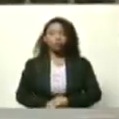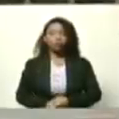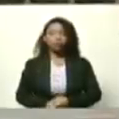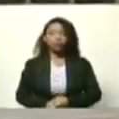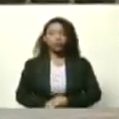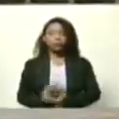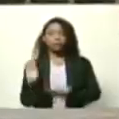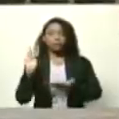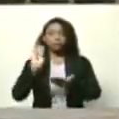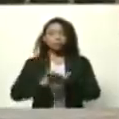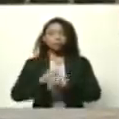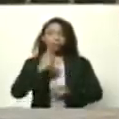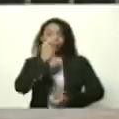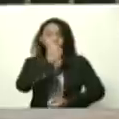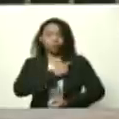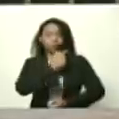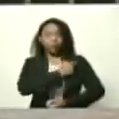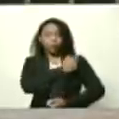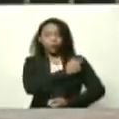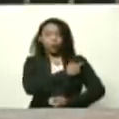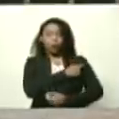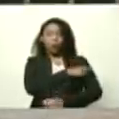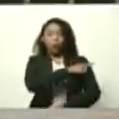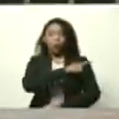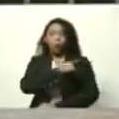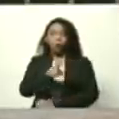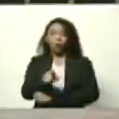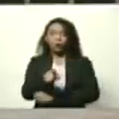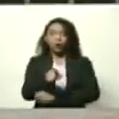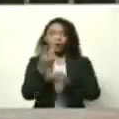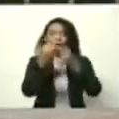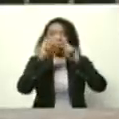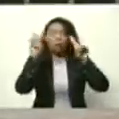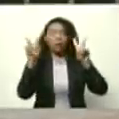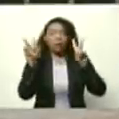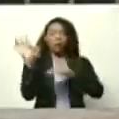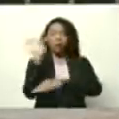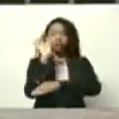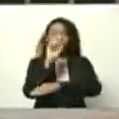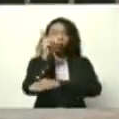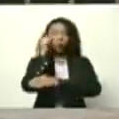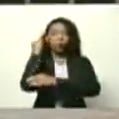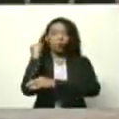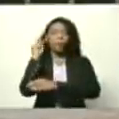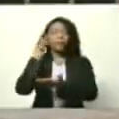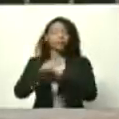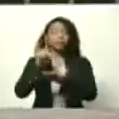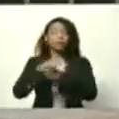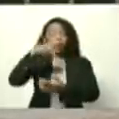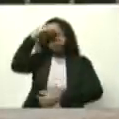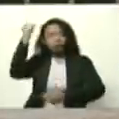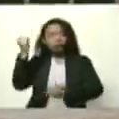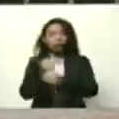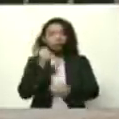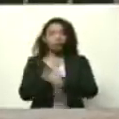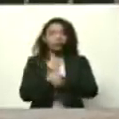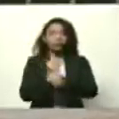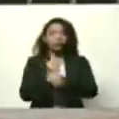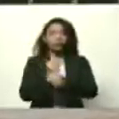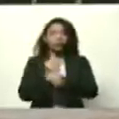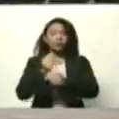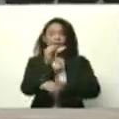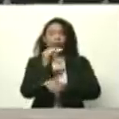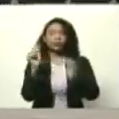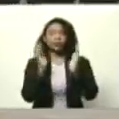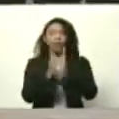Imposición de la condecoración Orden de la Paz a los funcionarios y funcionarias que participaron en el dispositivo Semana